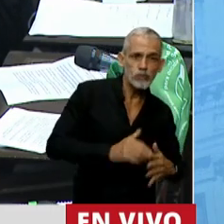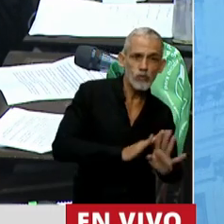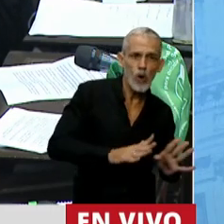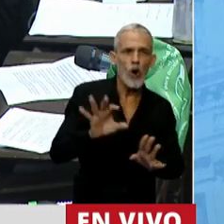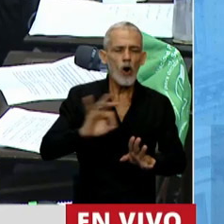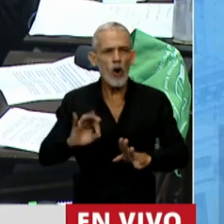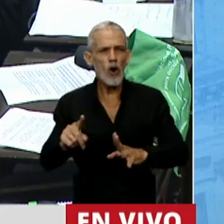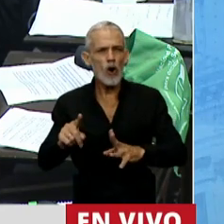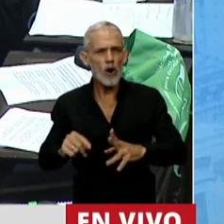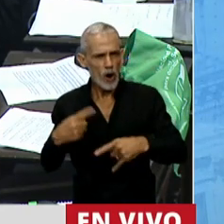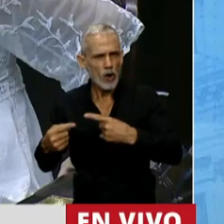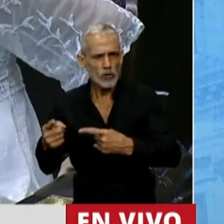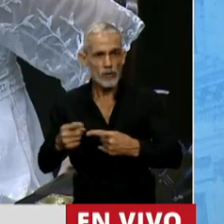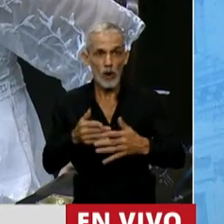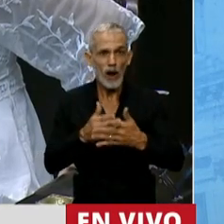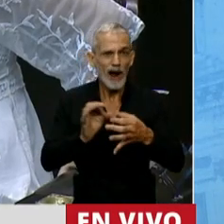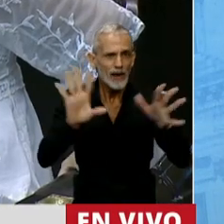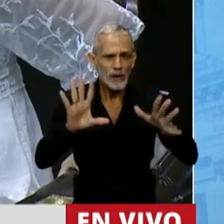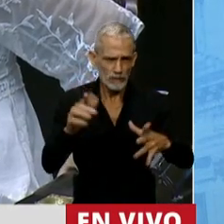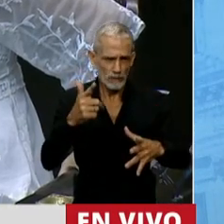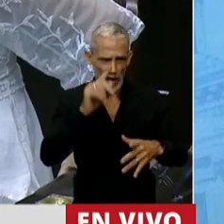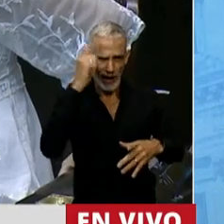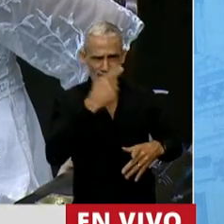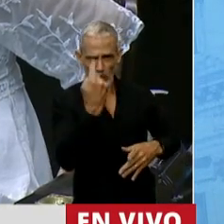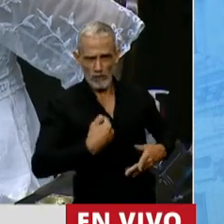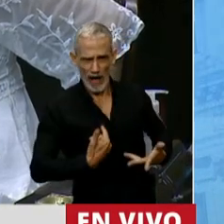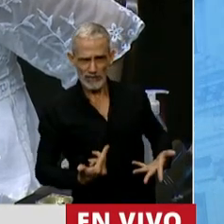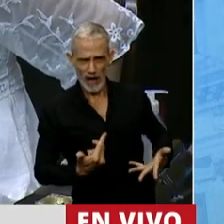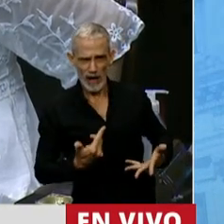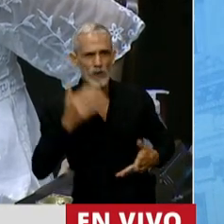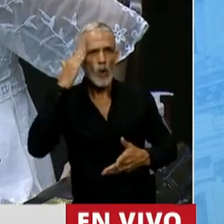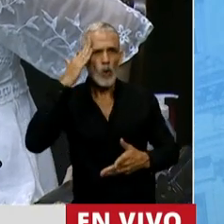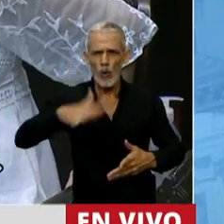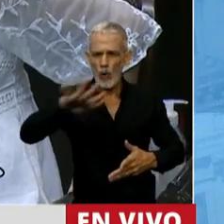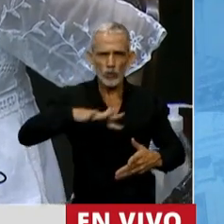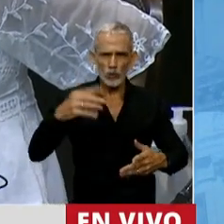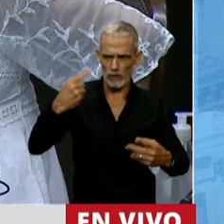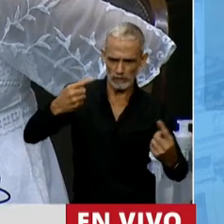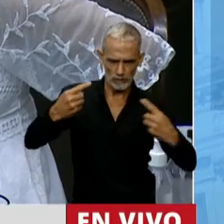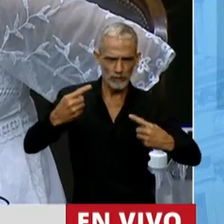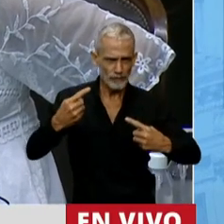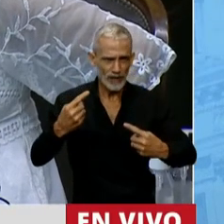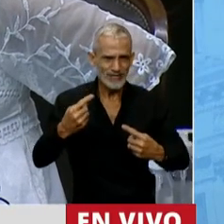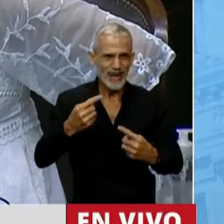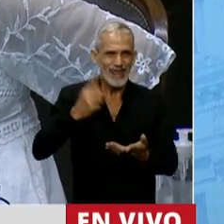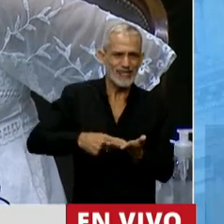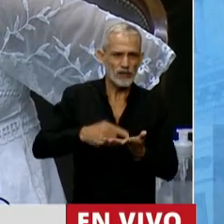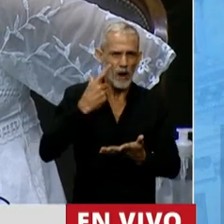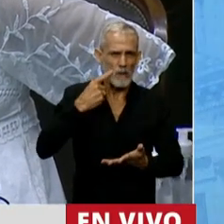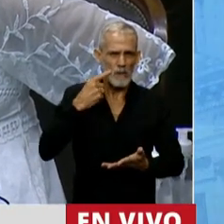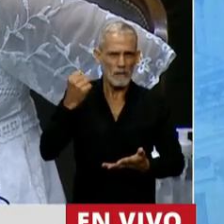está absolutamente condicionada por el Estado y por la cultura, que es una cultura